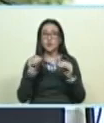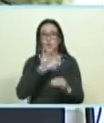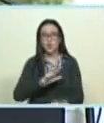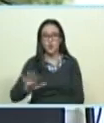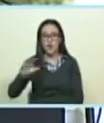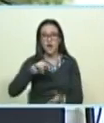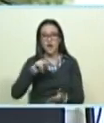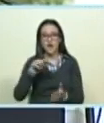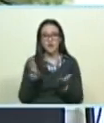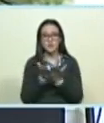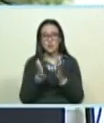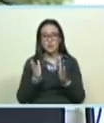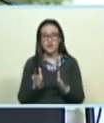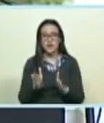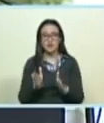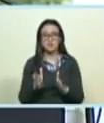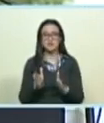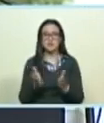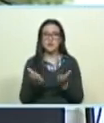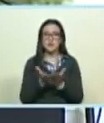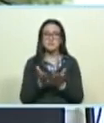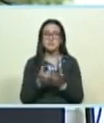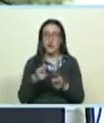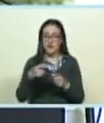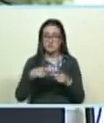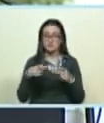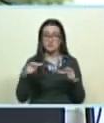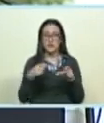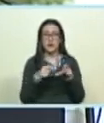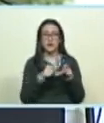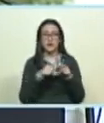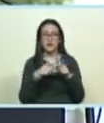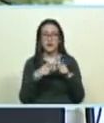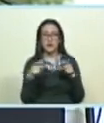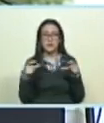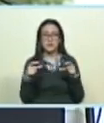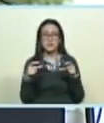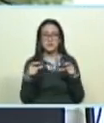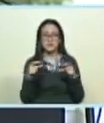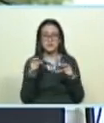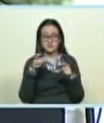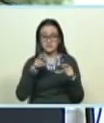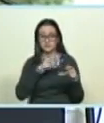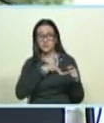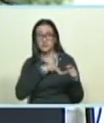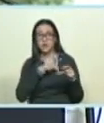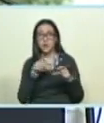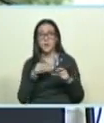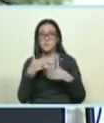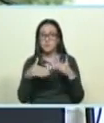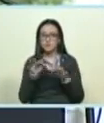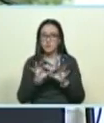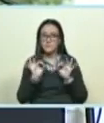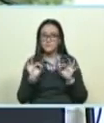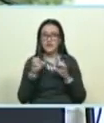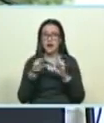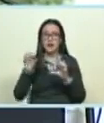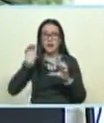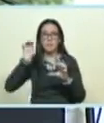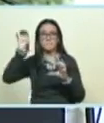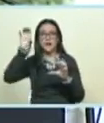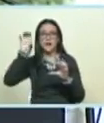los estudiantes del sistema educativo para llevar a cabo un proceso especial de carnet de la